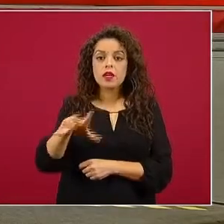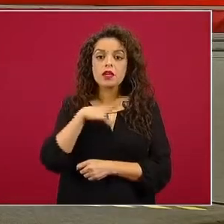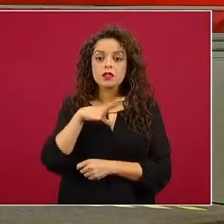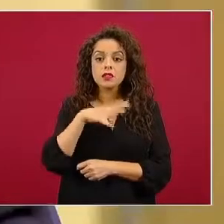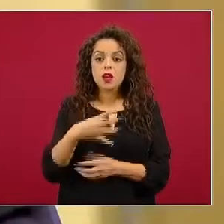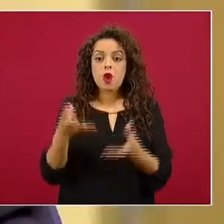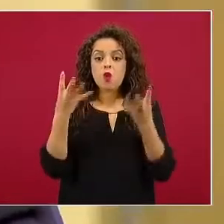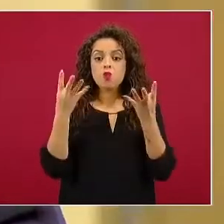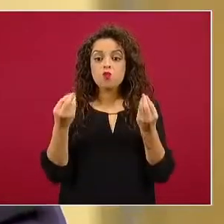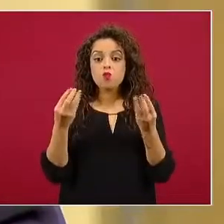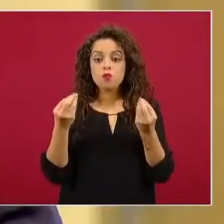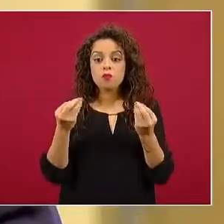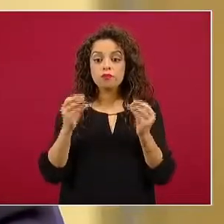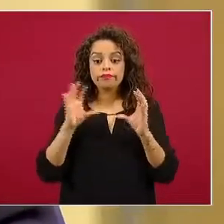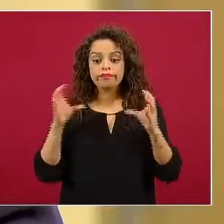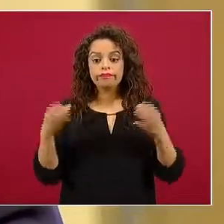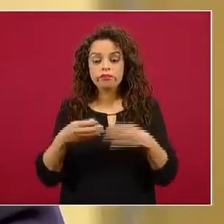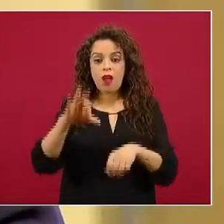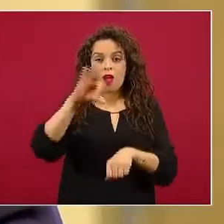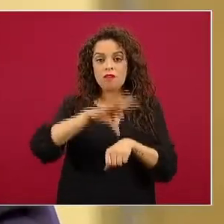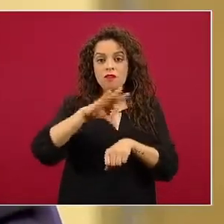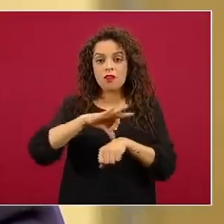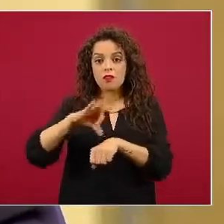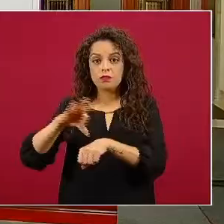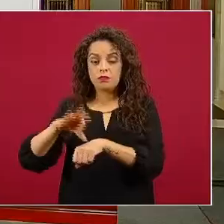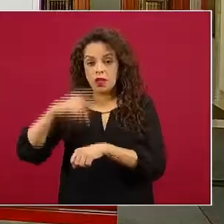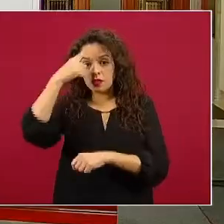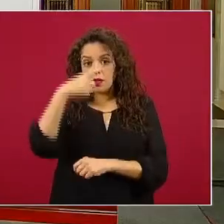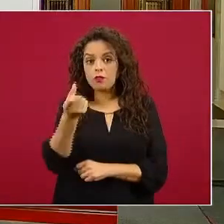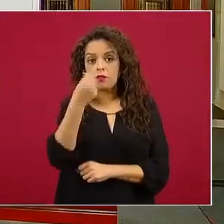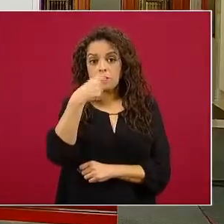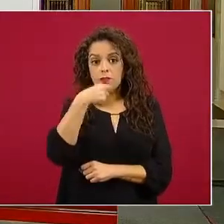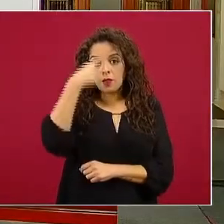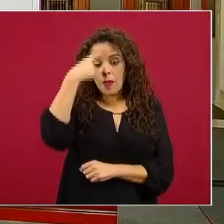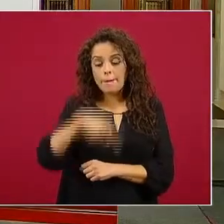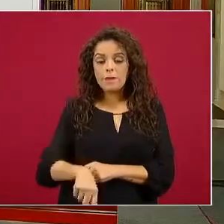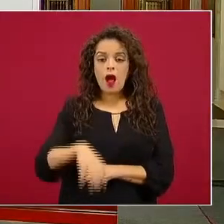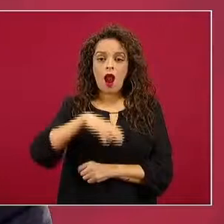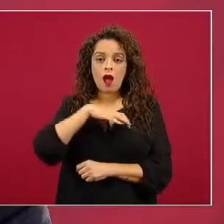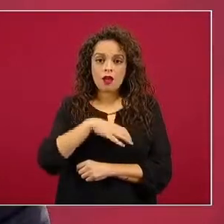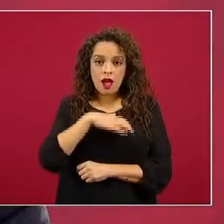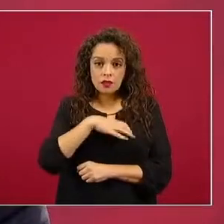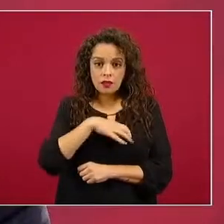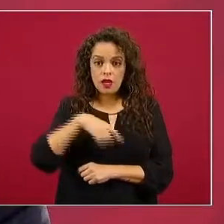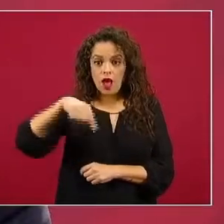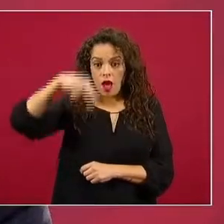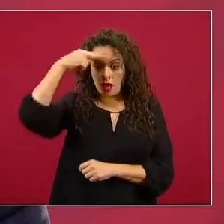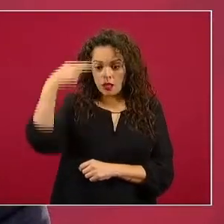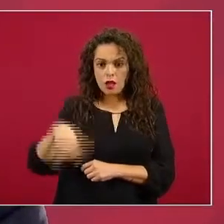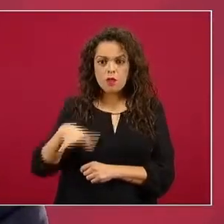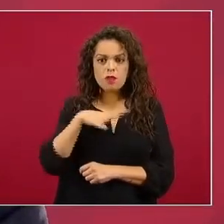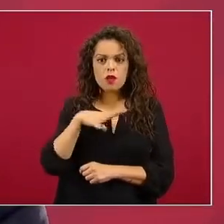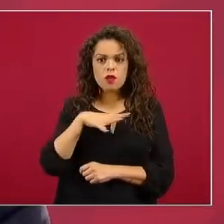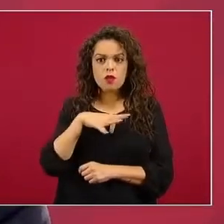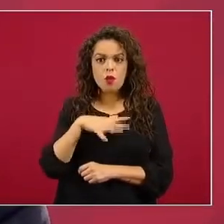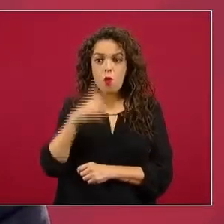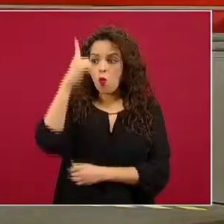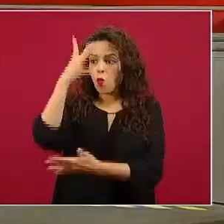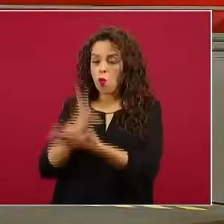mercado farmacéutico de los medicamentos oncológicos. En México existía, para fines prácticos, un